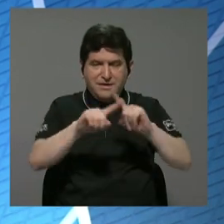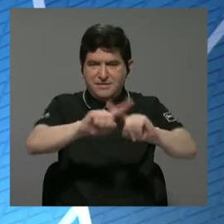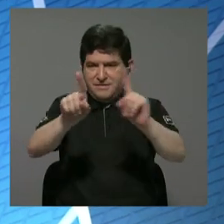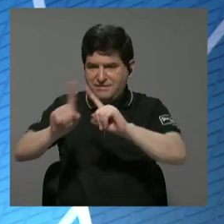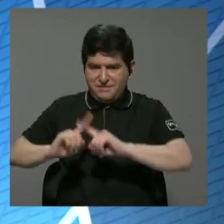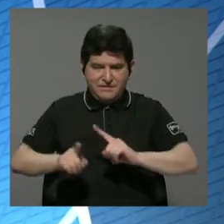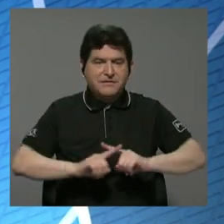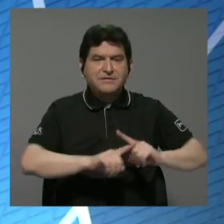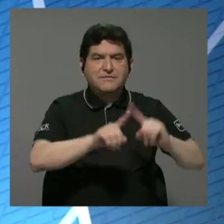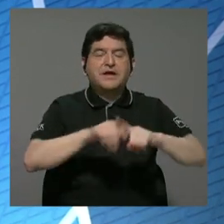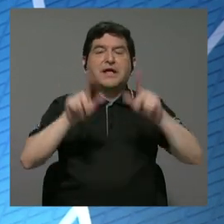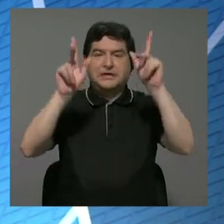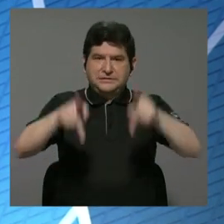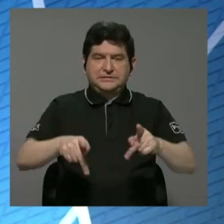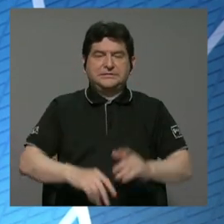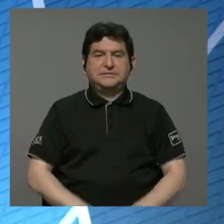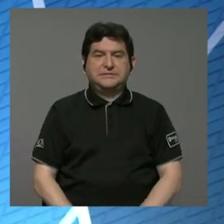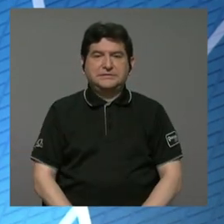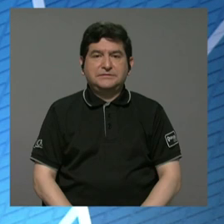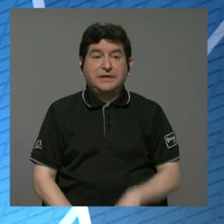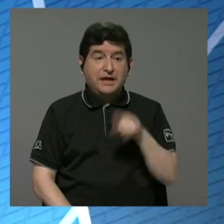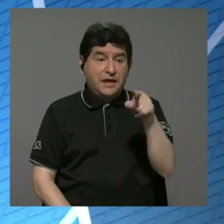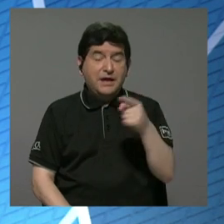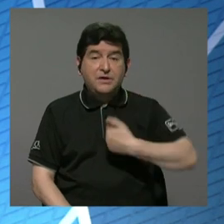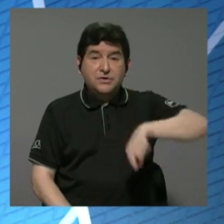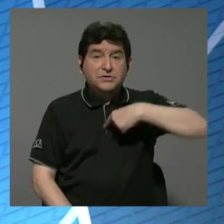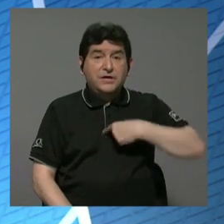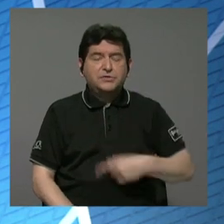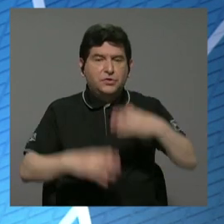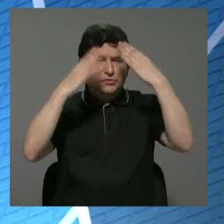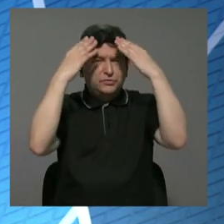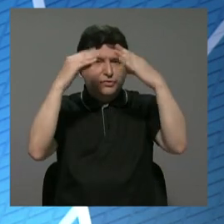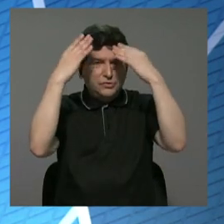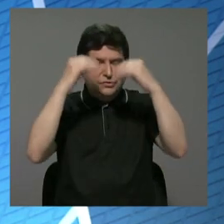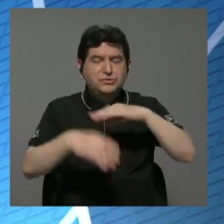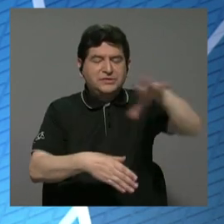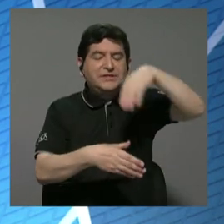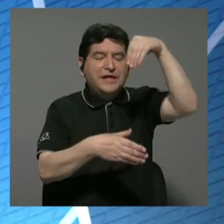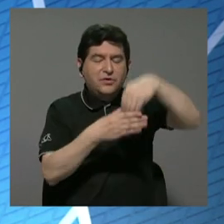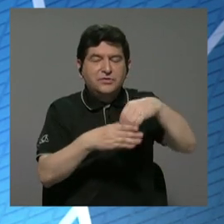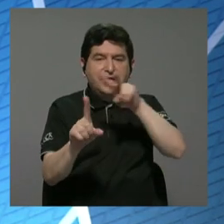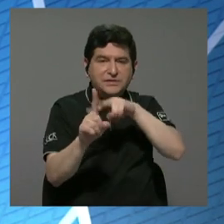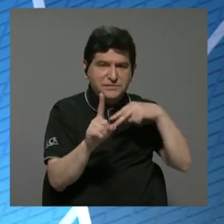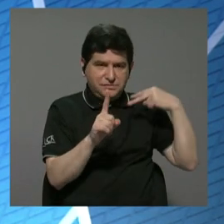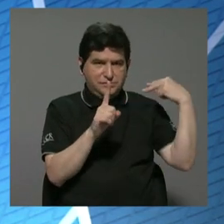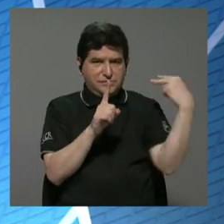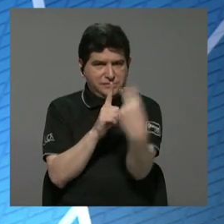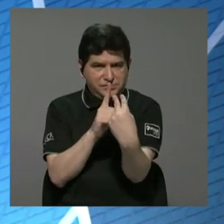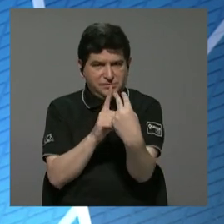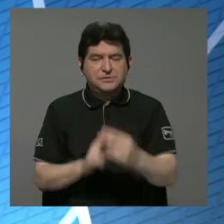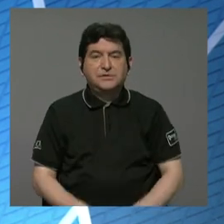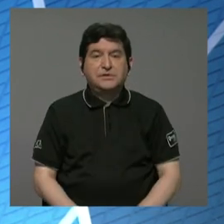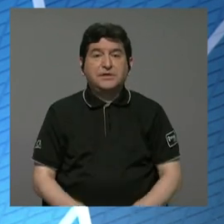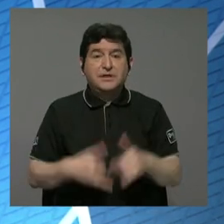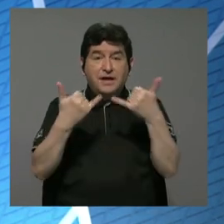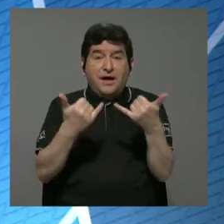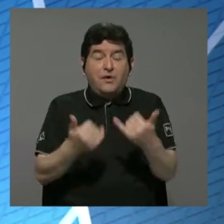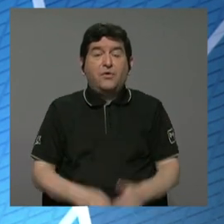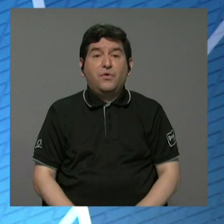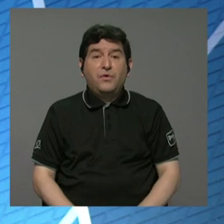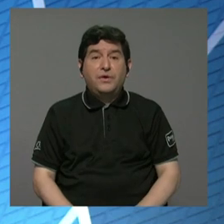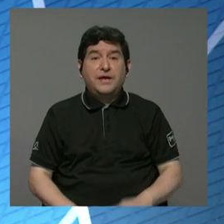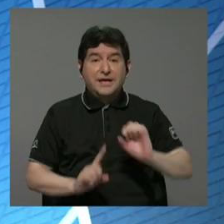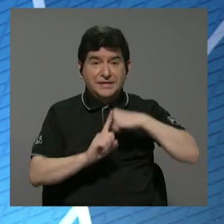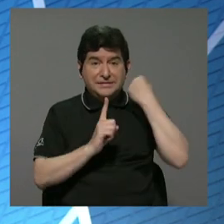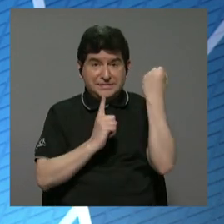diferentes personas que nos darán mayor información, contexto y perspectiva de lo que está en juego y de lo